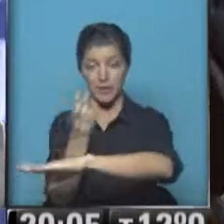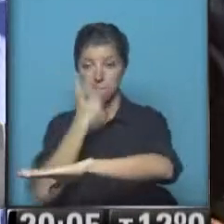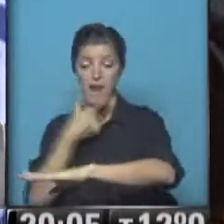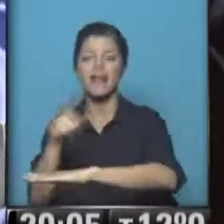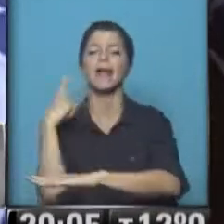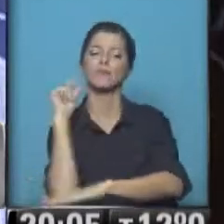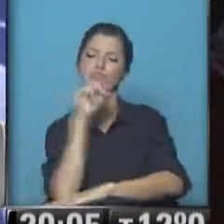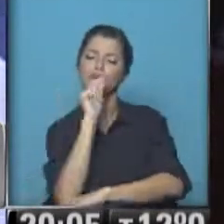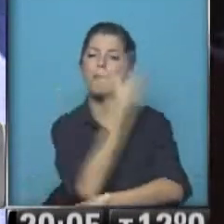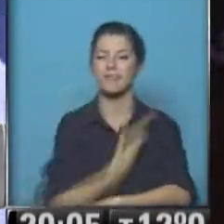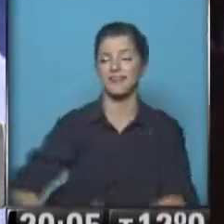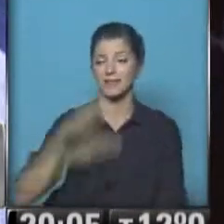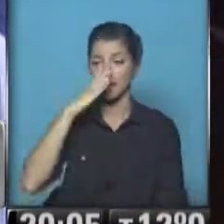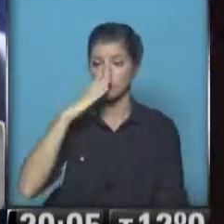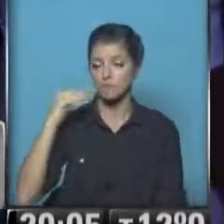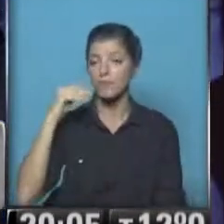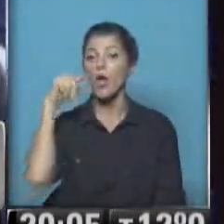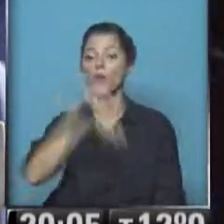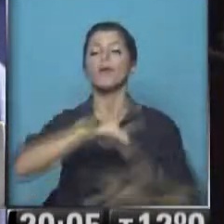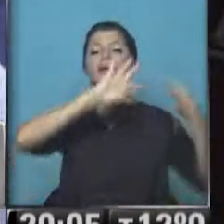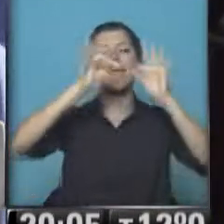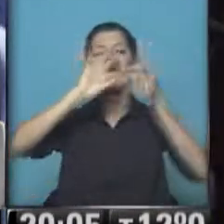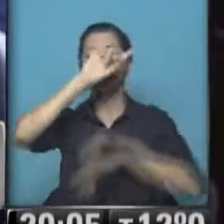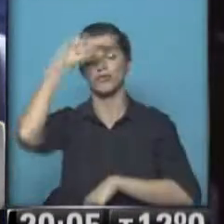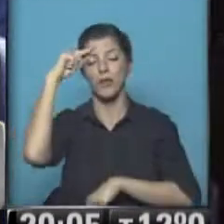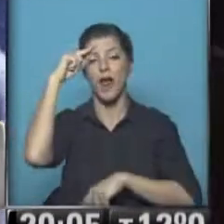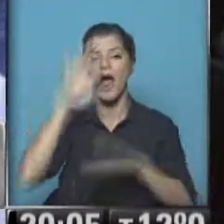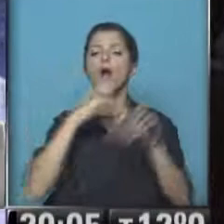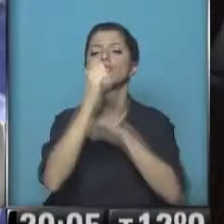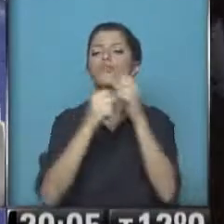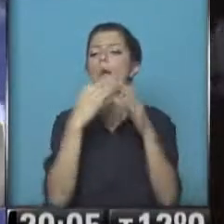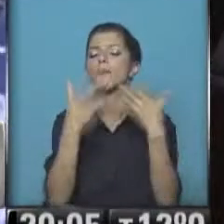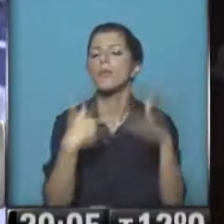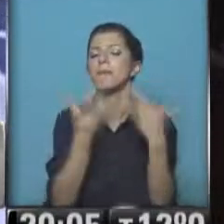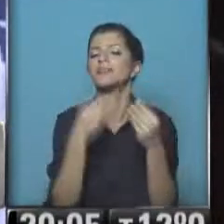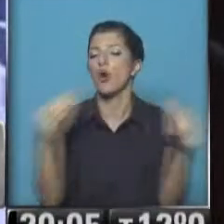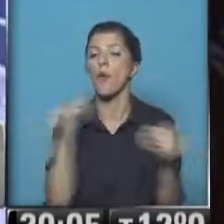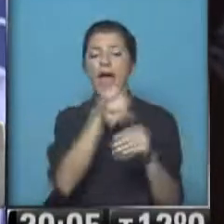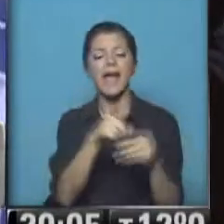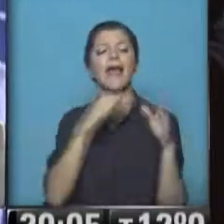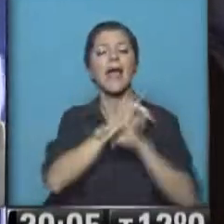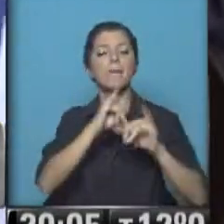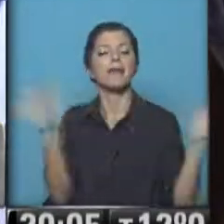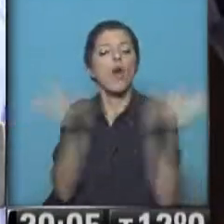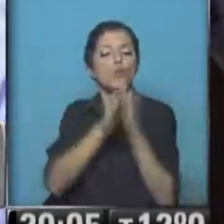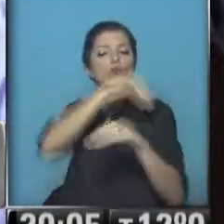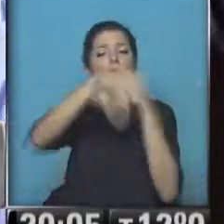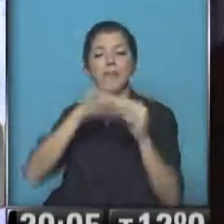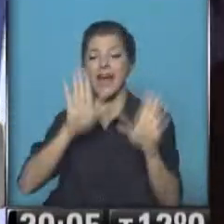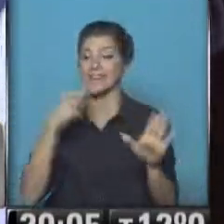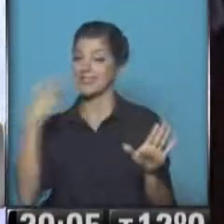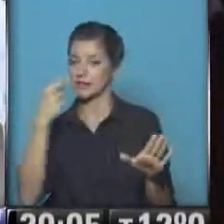presidenta Cristina Fernández por el uso de la cadena nacional. Hace campaña junto a su familia por cadena, dijo